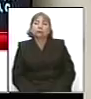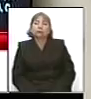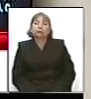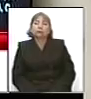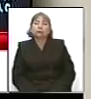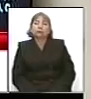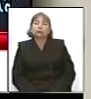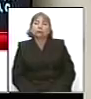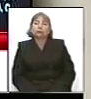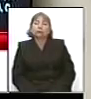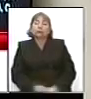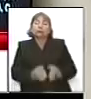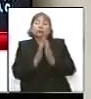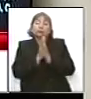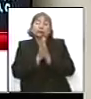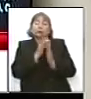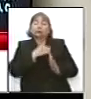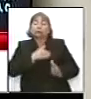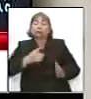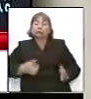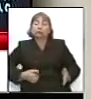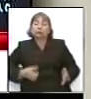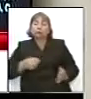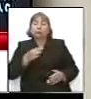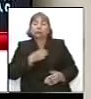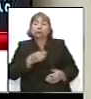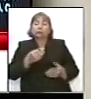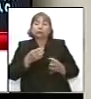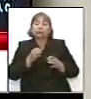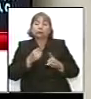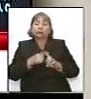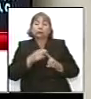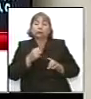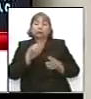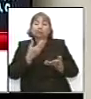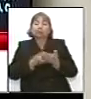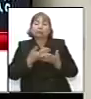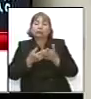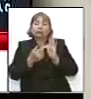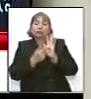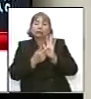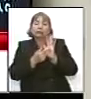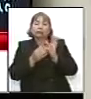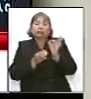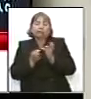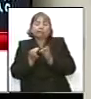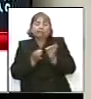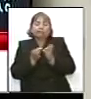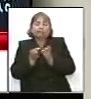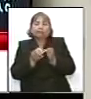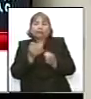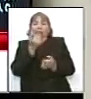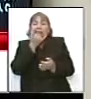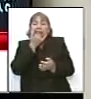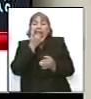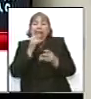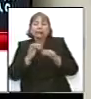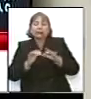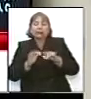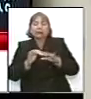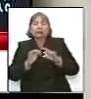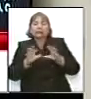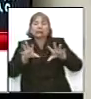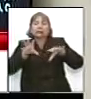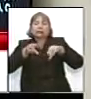El pedido del presidente de la Comisión de Comercio Exterior, mediante el cual se pide la aclaración de un error material en el texto aprobado